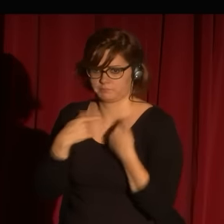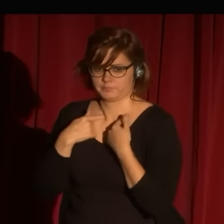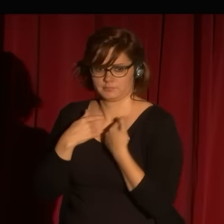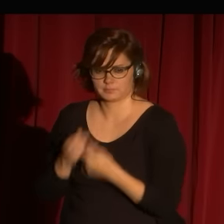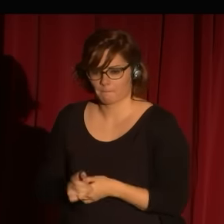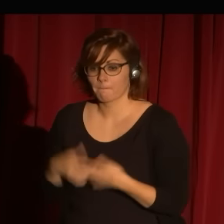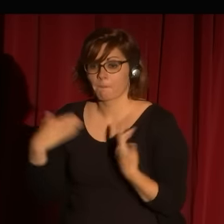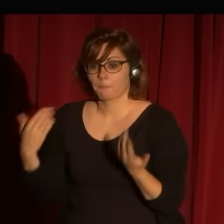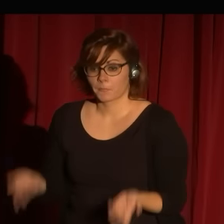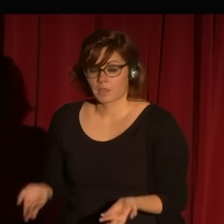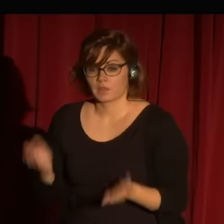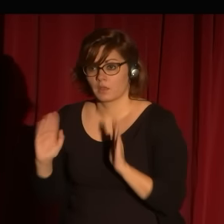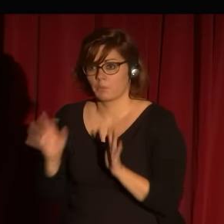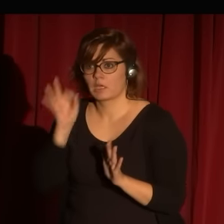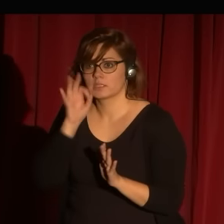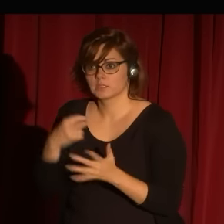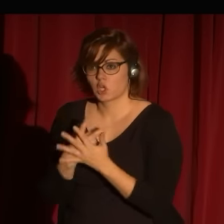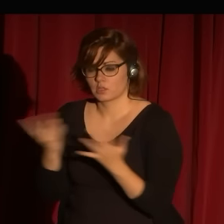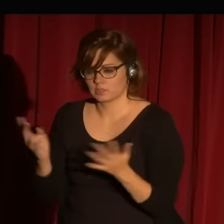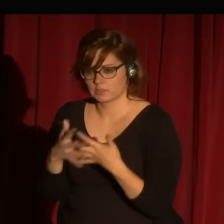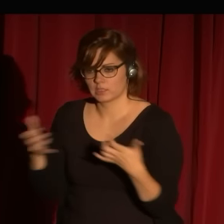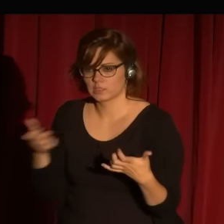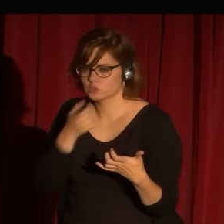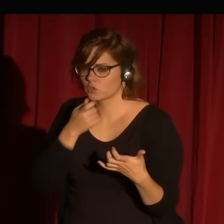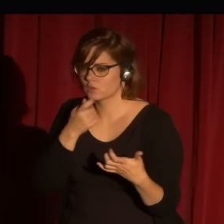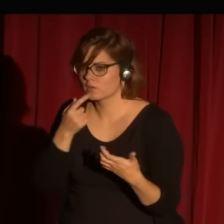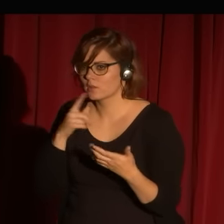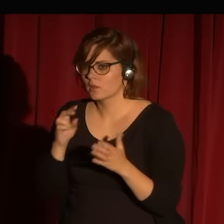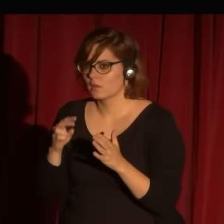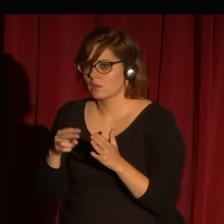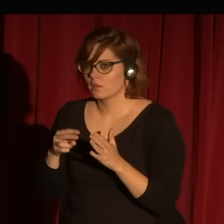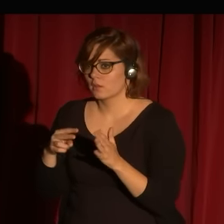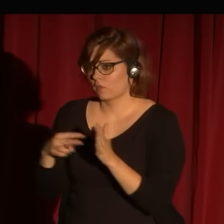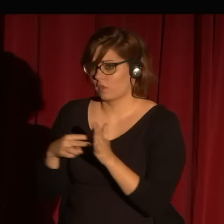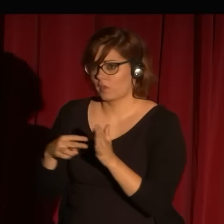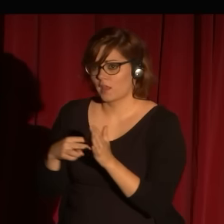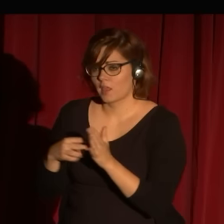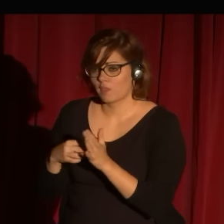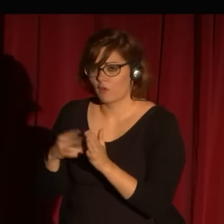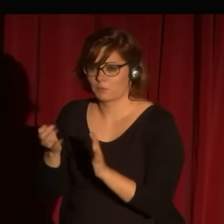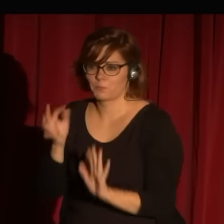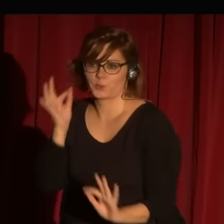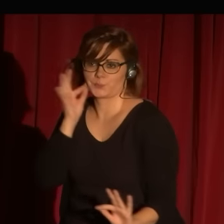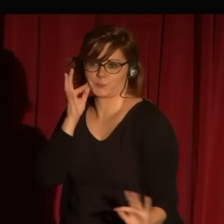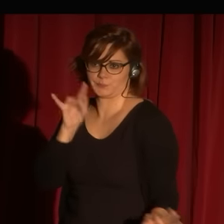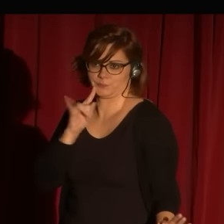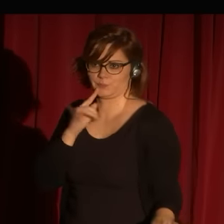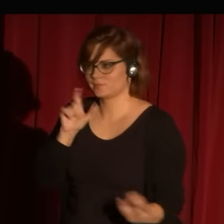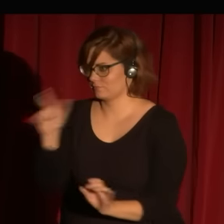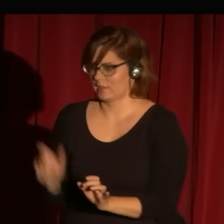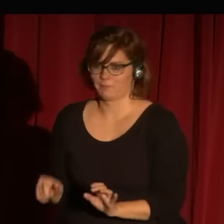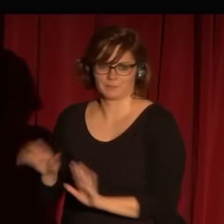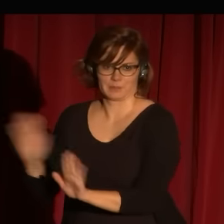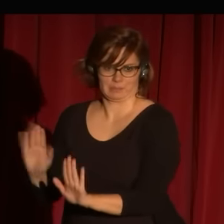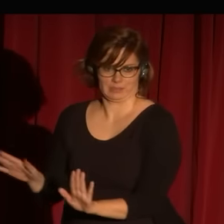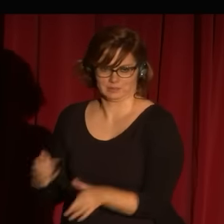en el 17 hay un texto en Inglaterra que dice que comer contenedor es afeminado y que lo hacen los italianos en este cuadro que hemos